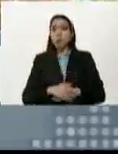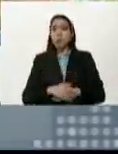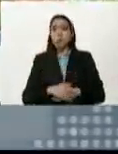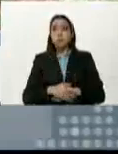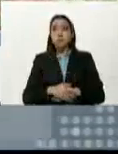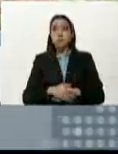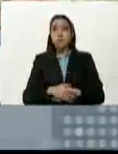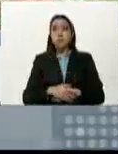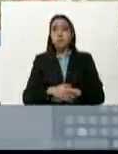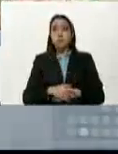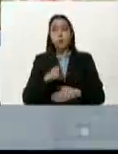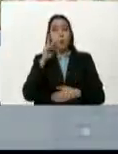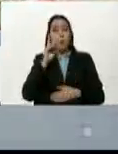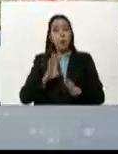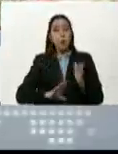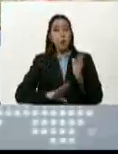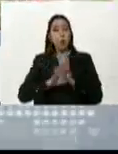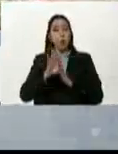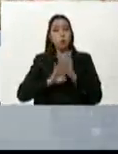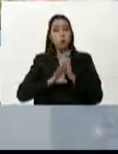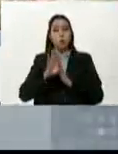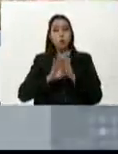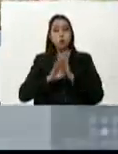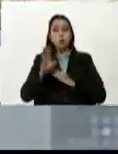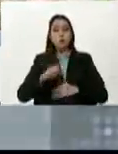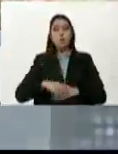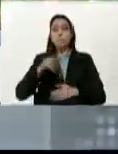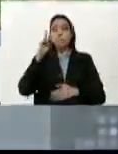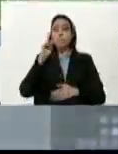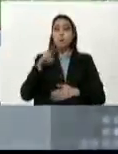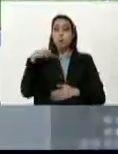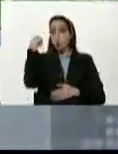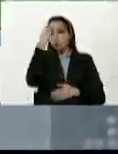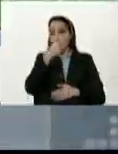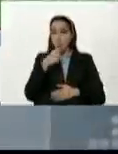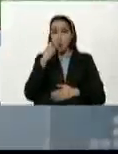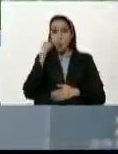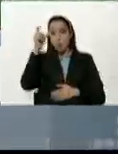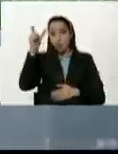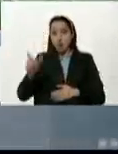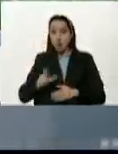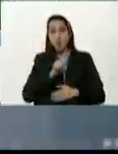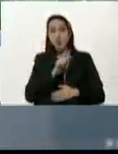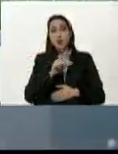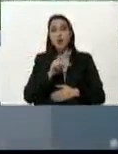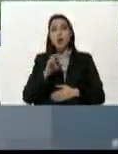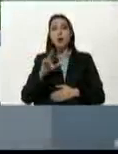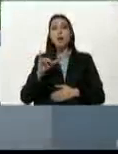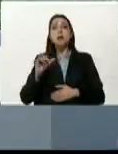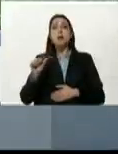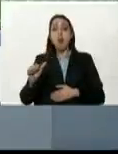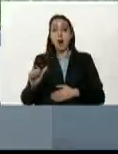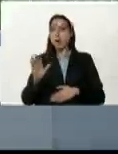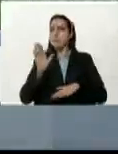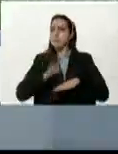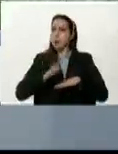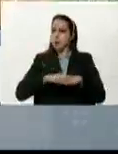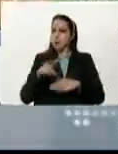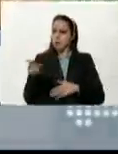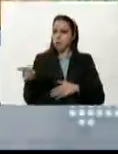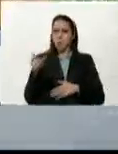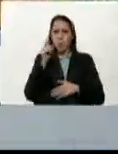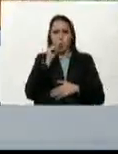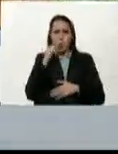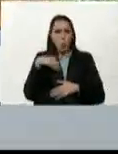cada vez que yo veo producción le veo la cara leal tellería porque leal tellería